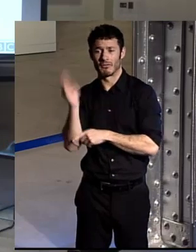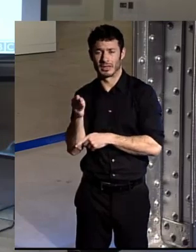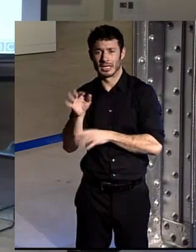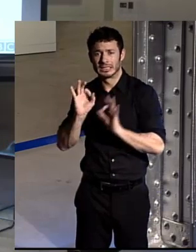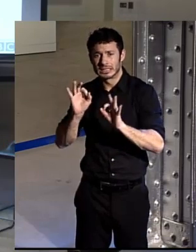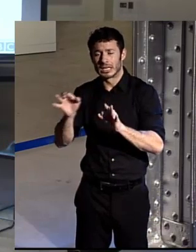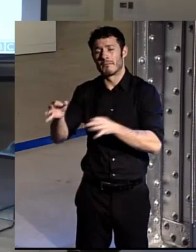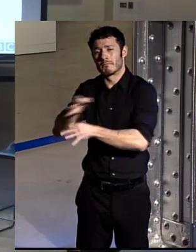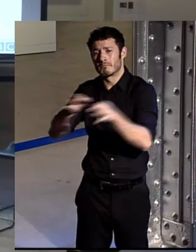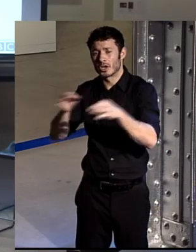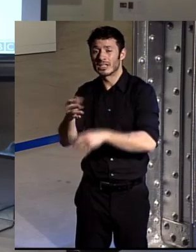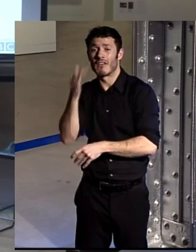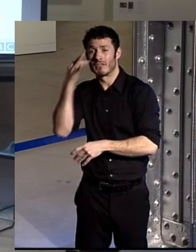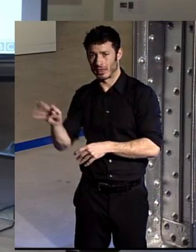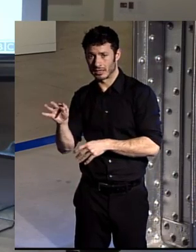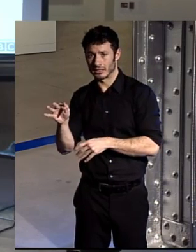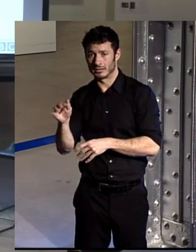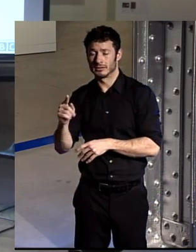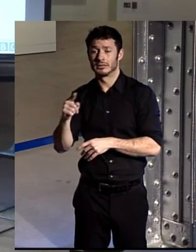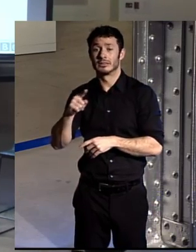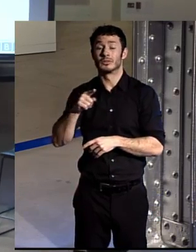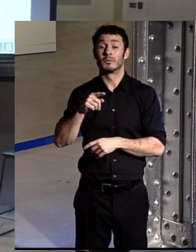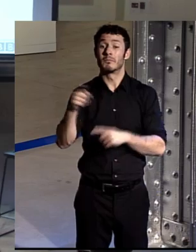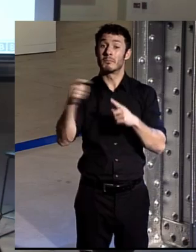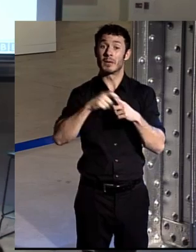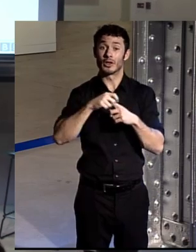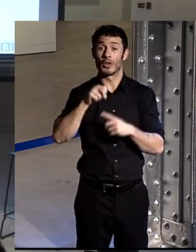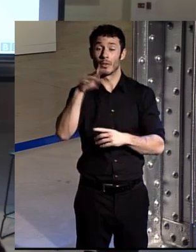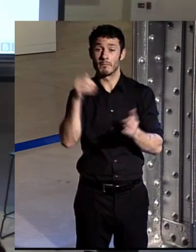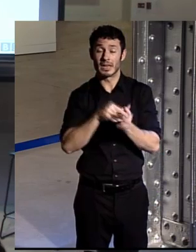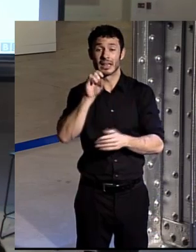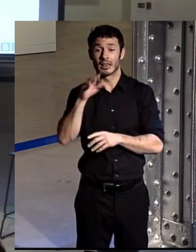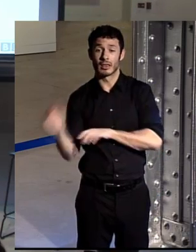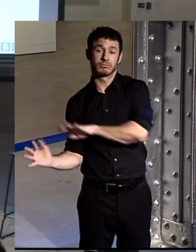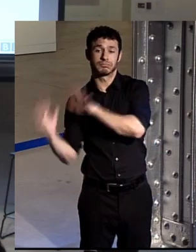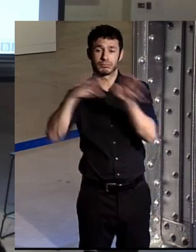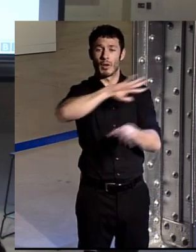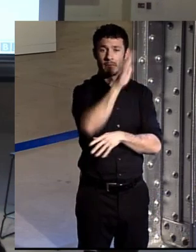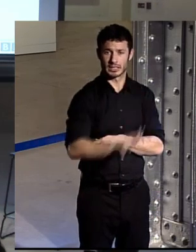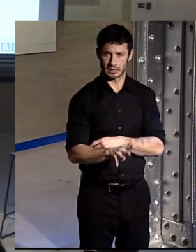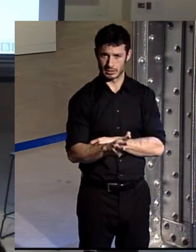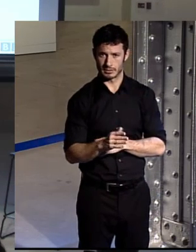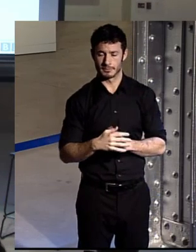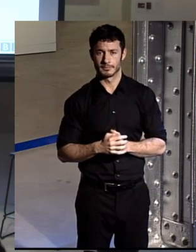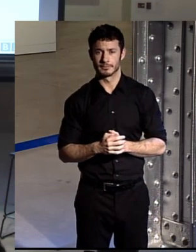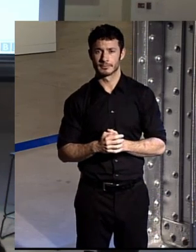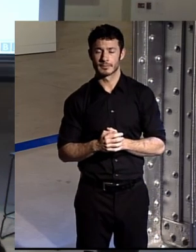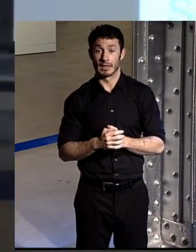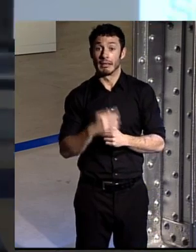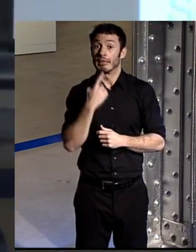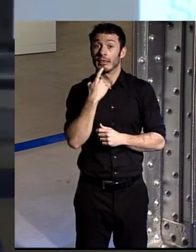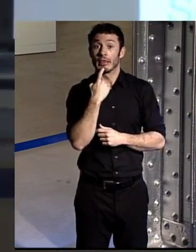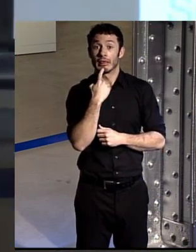Y probablemente de ahí saltó en mayo de 2015 a Brasil. Se dice que quizá por